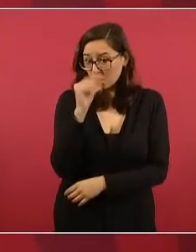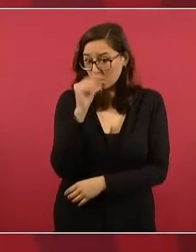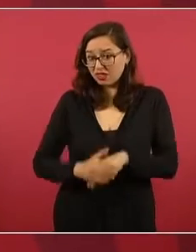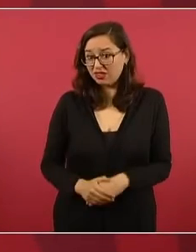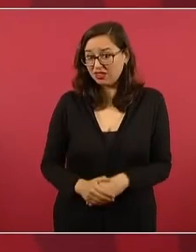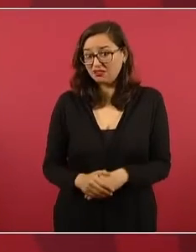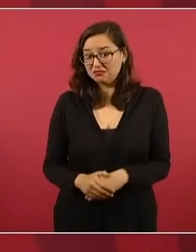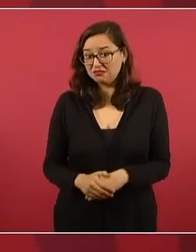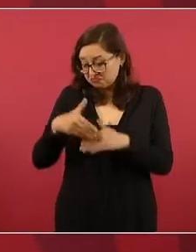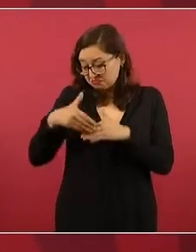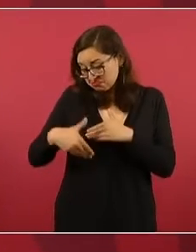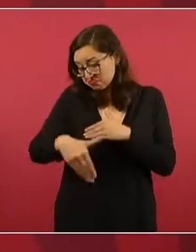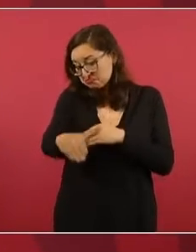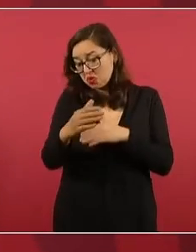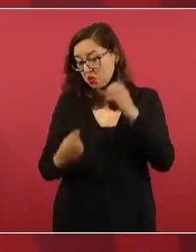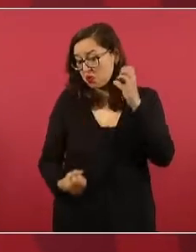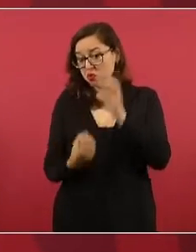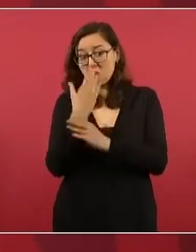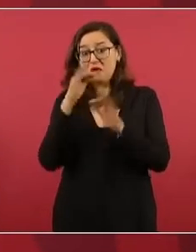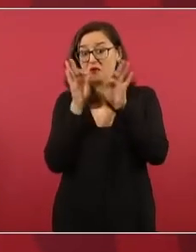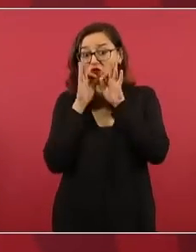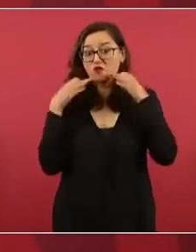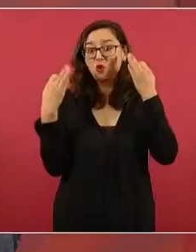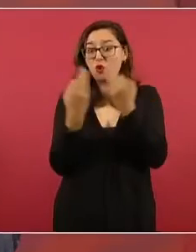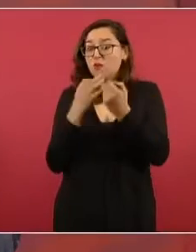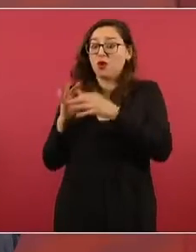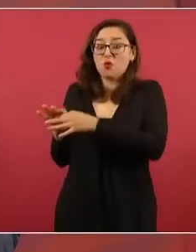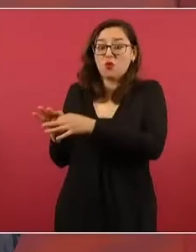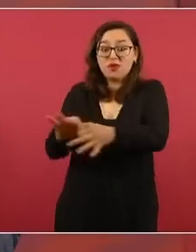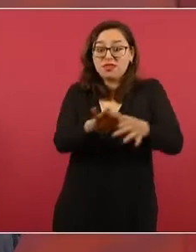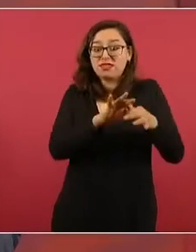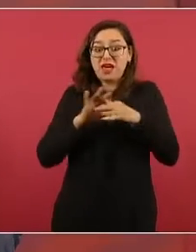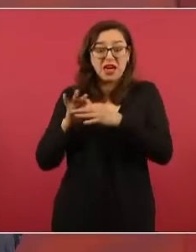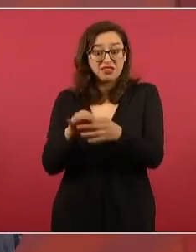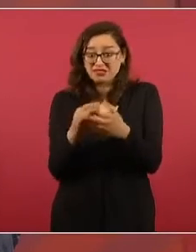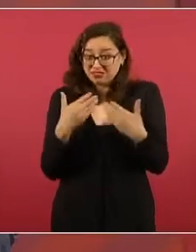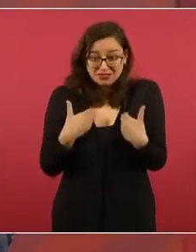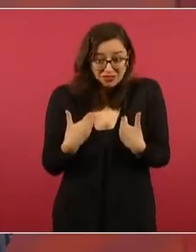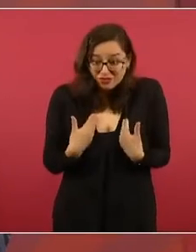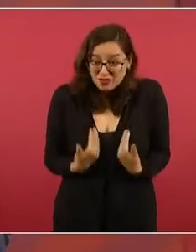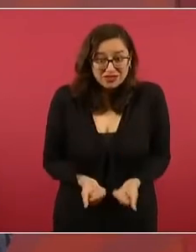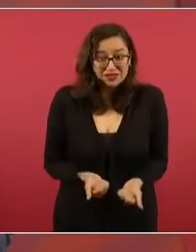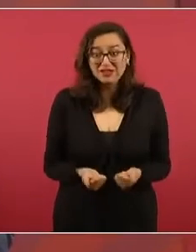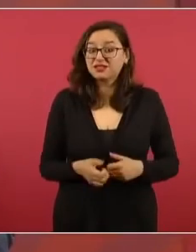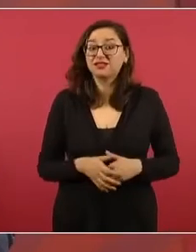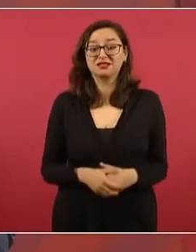entender que debemos de buscar la hermandad y además no medrar